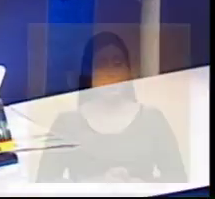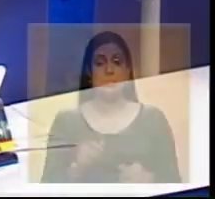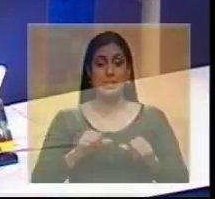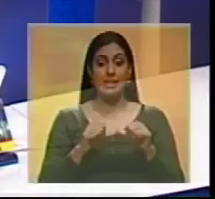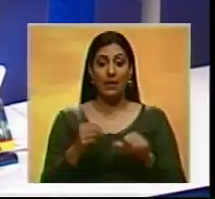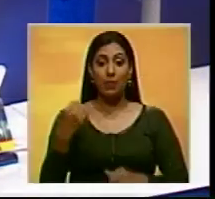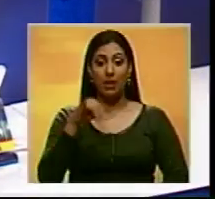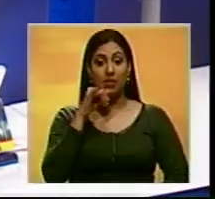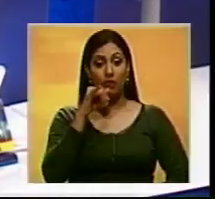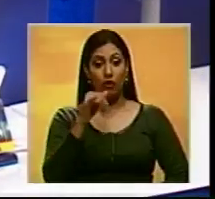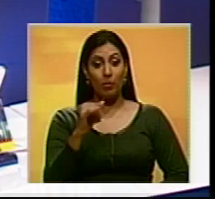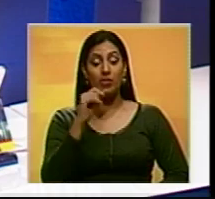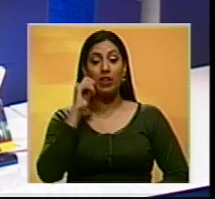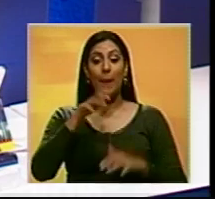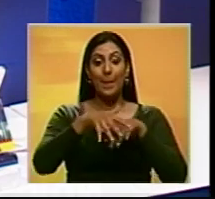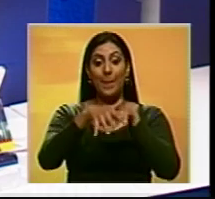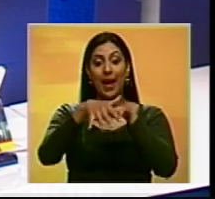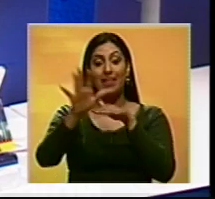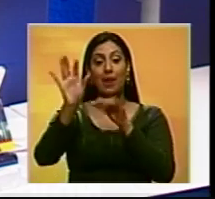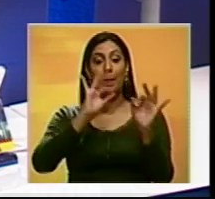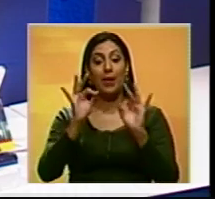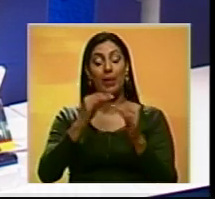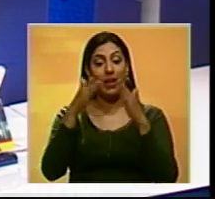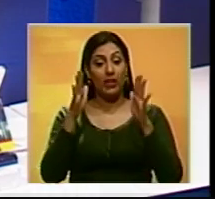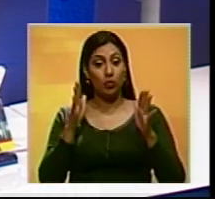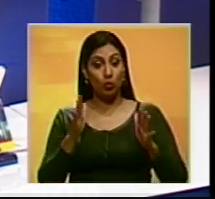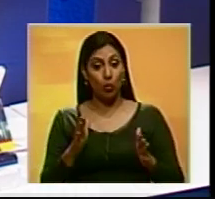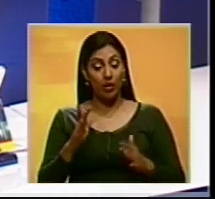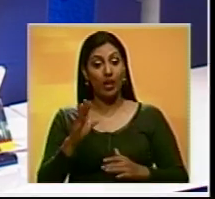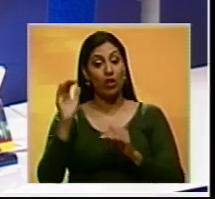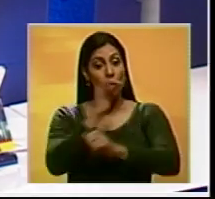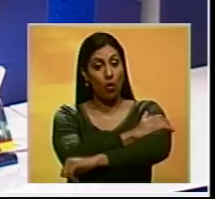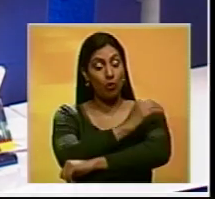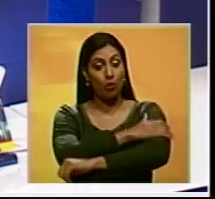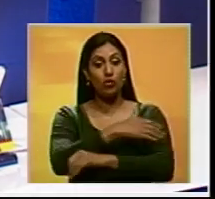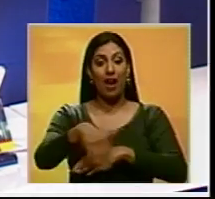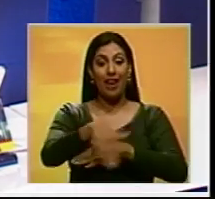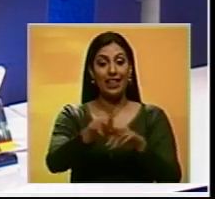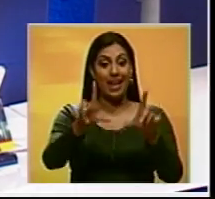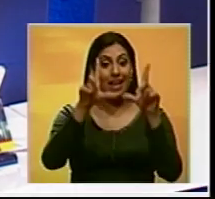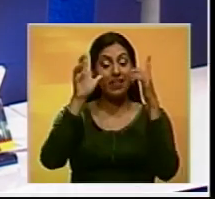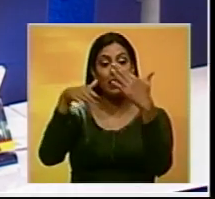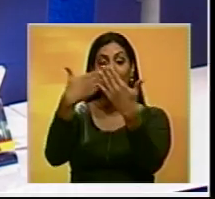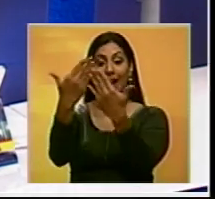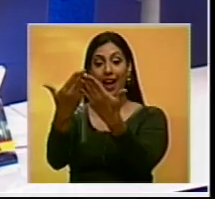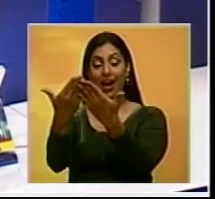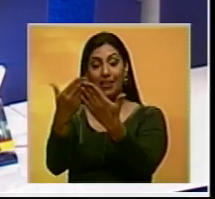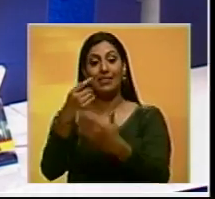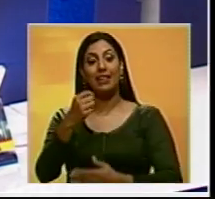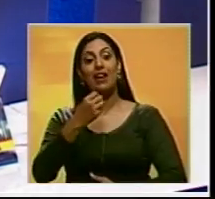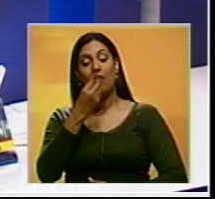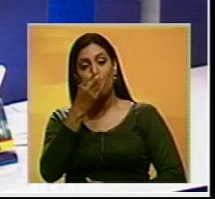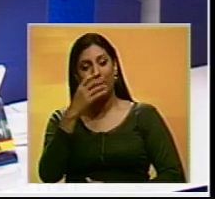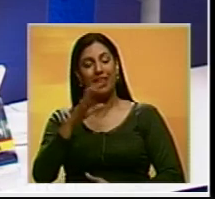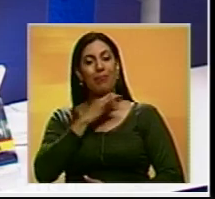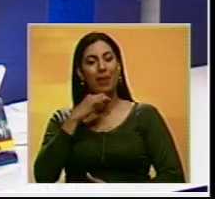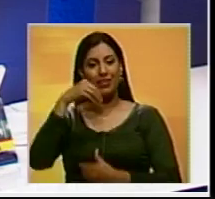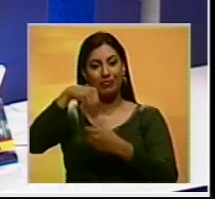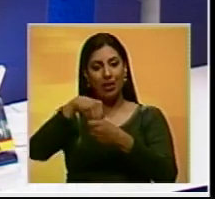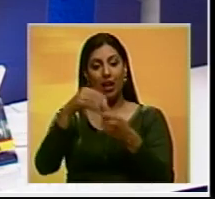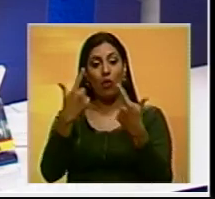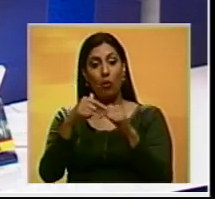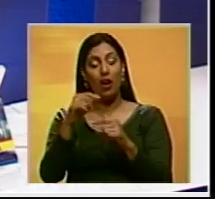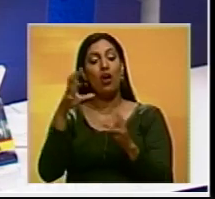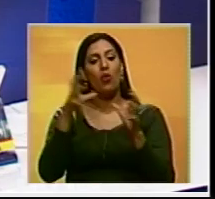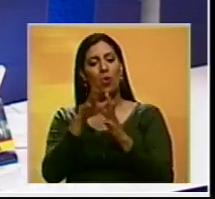Continuamos con las informaciones. La marcha convocada por los estudiantes de la oposición desde la Avenida Libertador hacia la Nunciatura Apostólica está acompañada